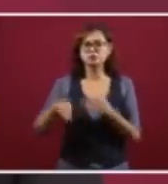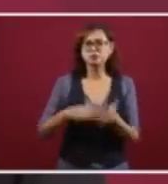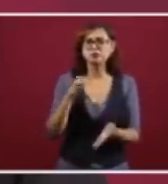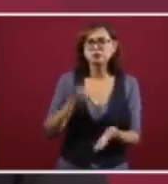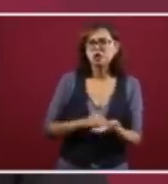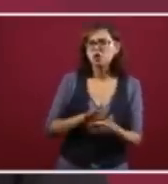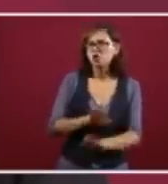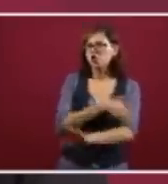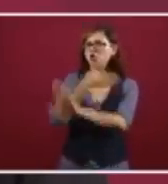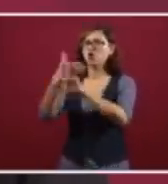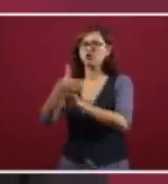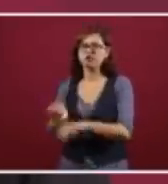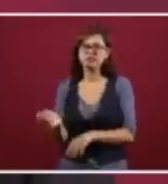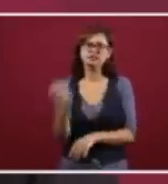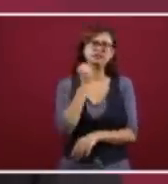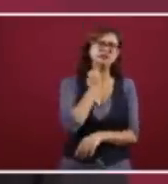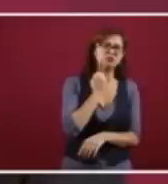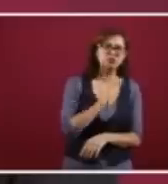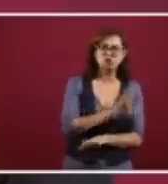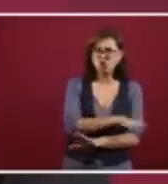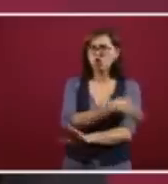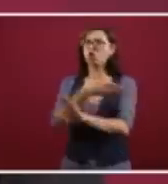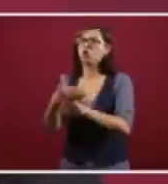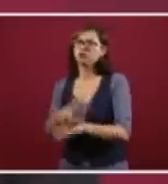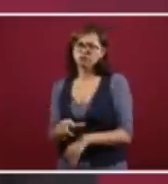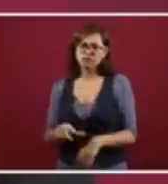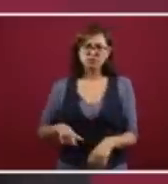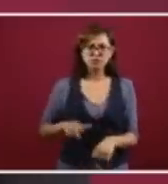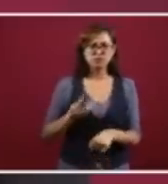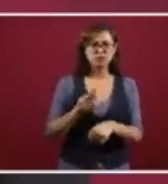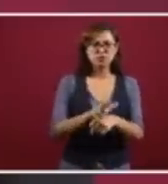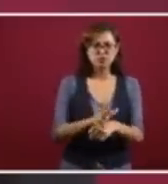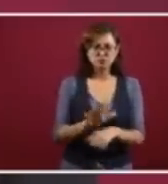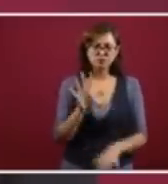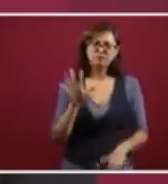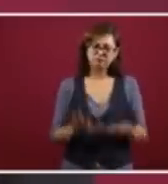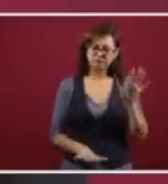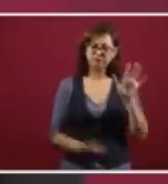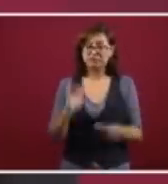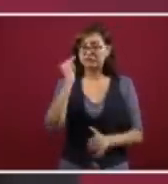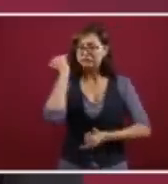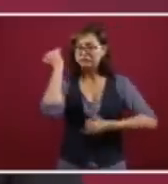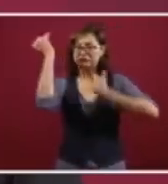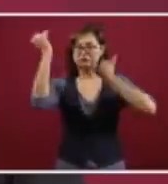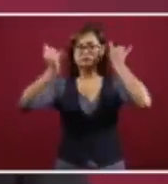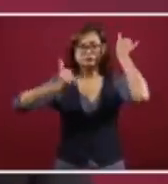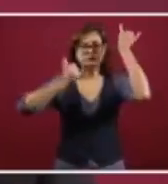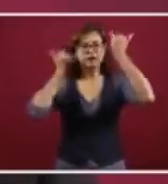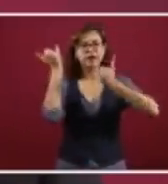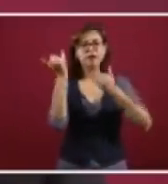legisladores, a los propios gobernadores, ¿sí? Porque